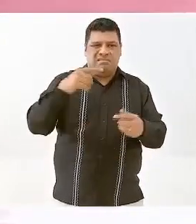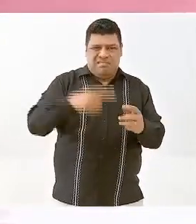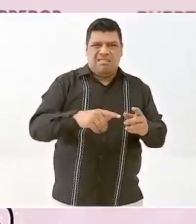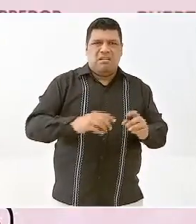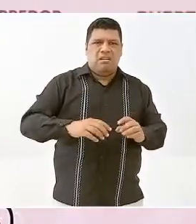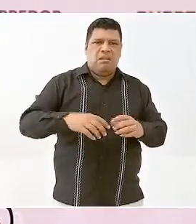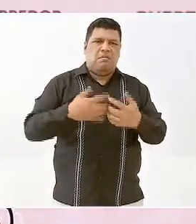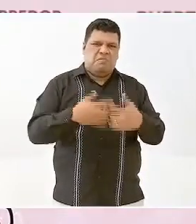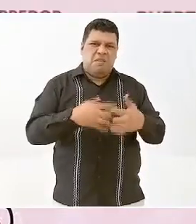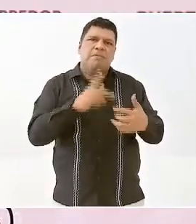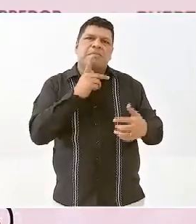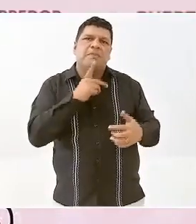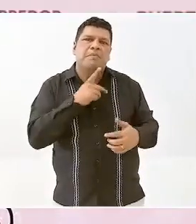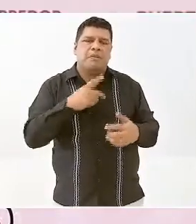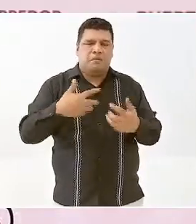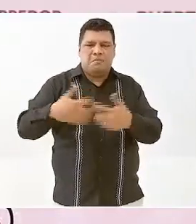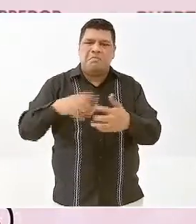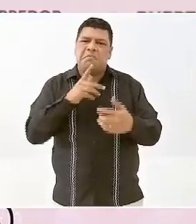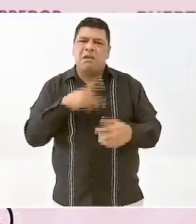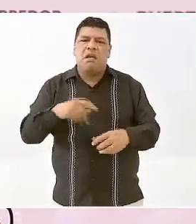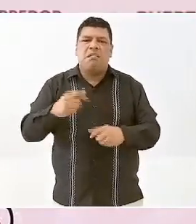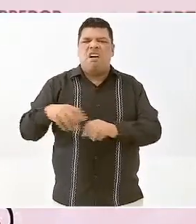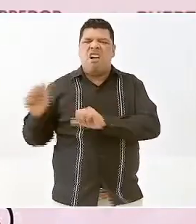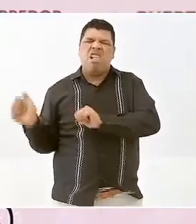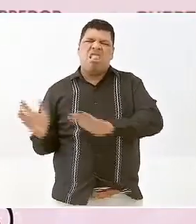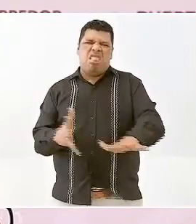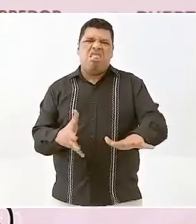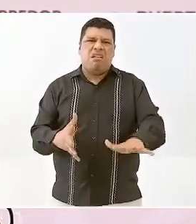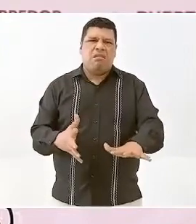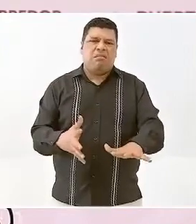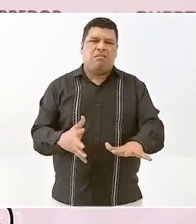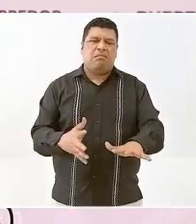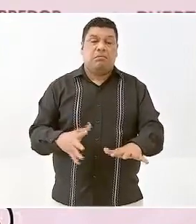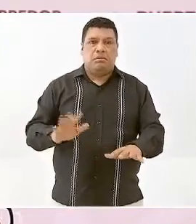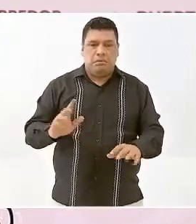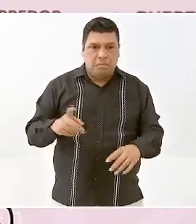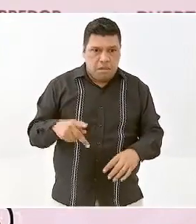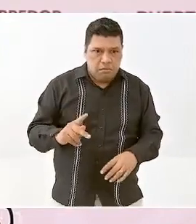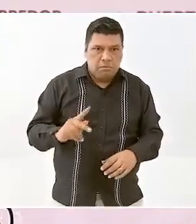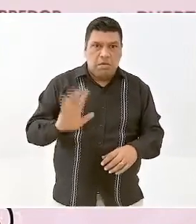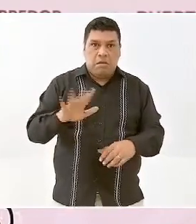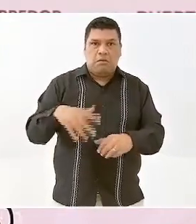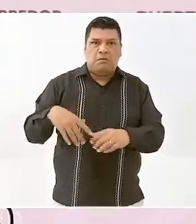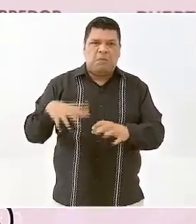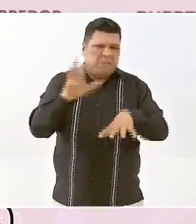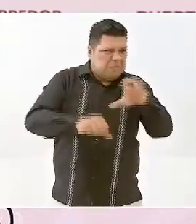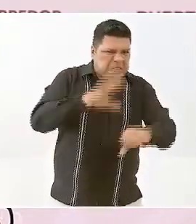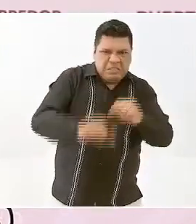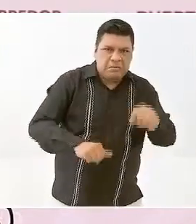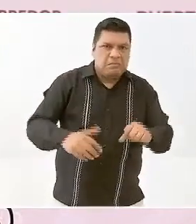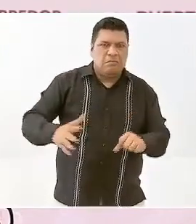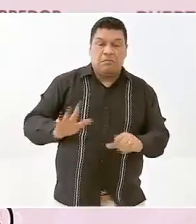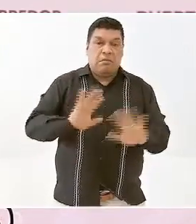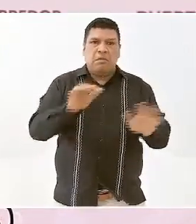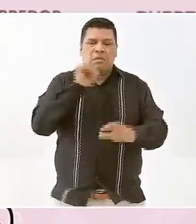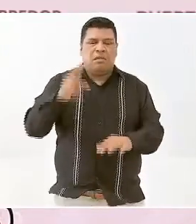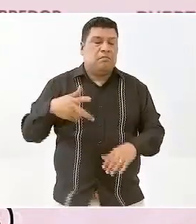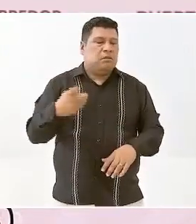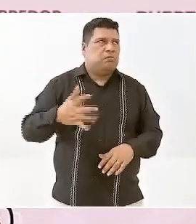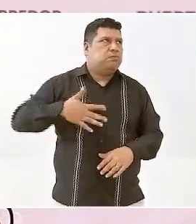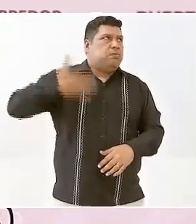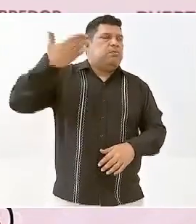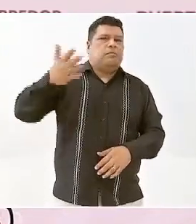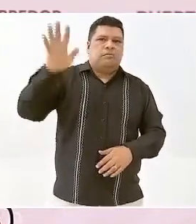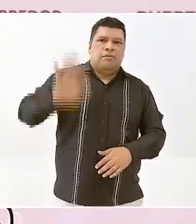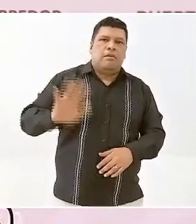estas instalaciones y estos bienes de la nación. Como no les importaba